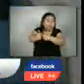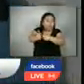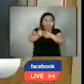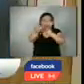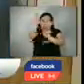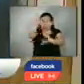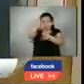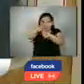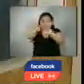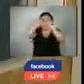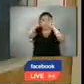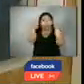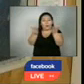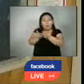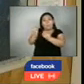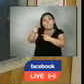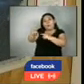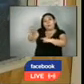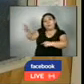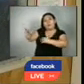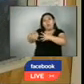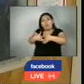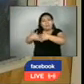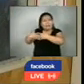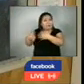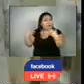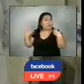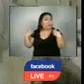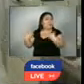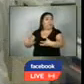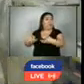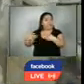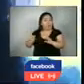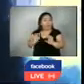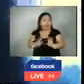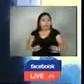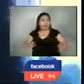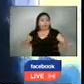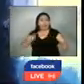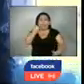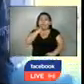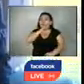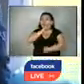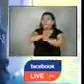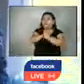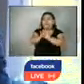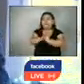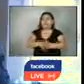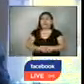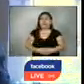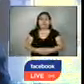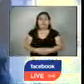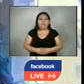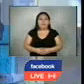global, mientras en Estados Unidos sigue incrementando la cifra de niños contagiados.